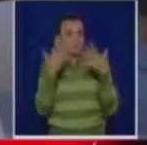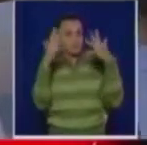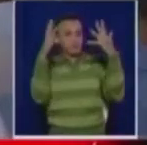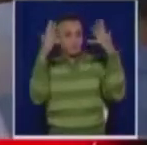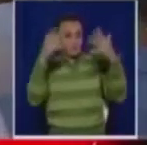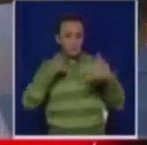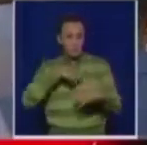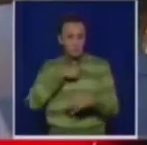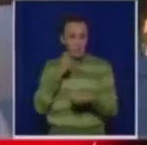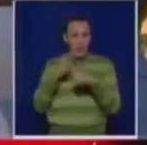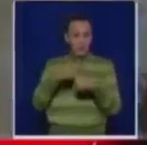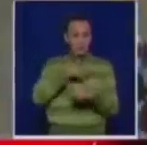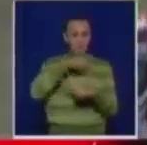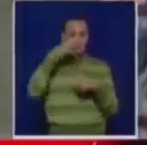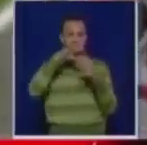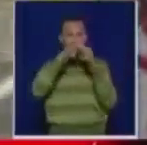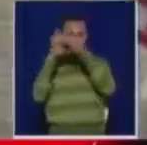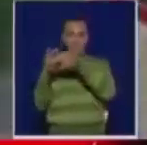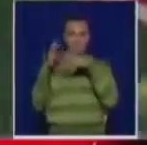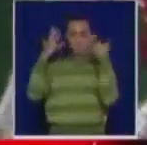nos hizo a nosotros por Juegos Olímpicos.